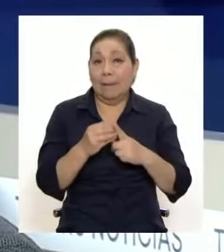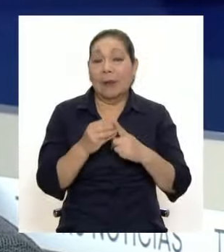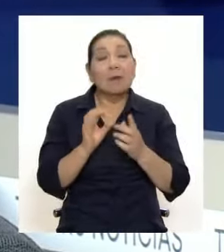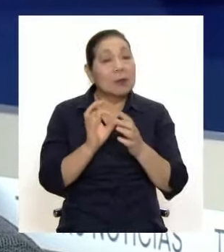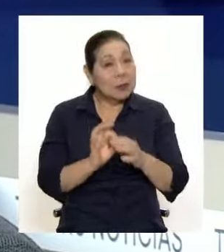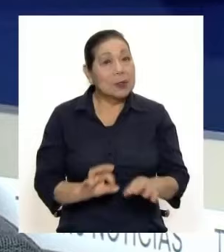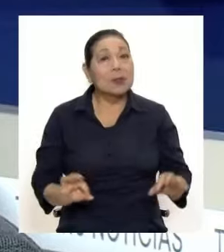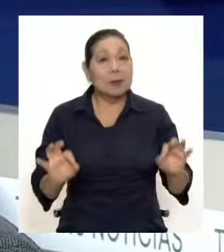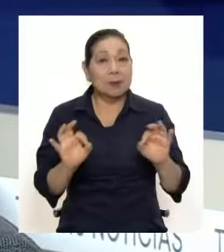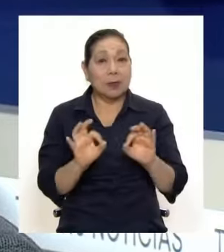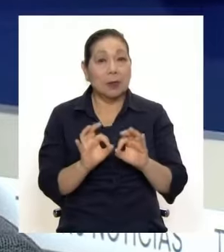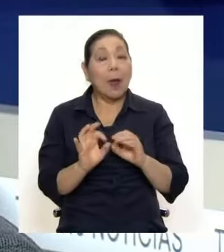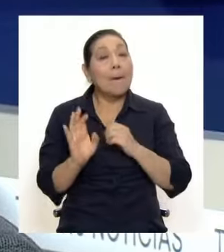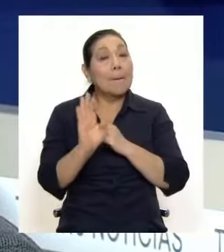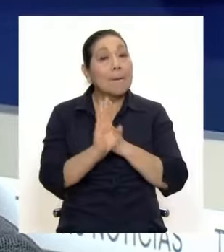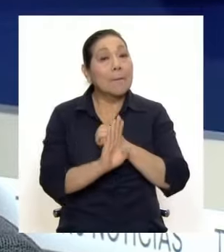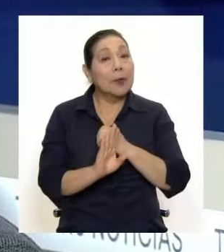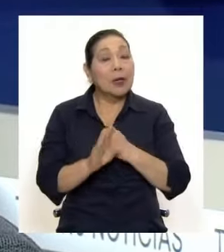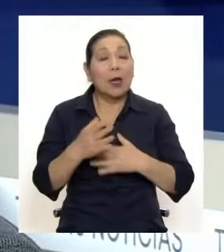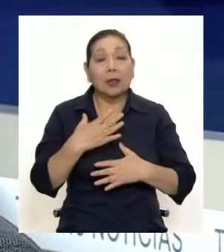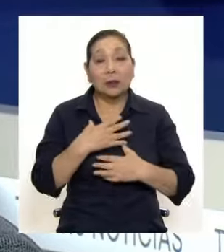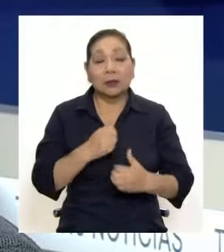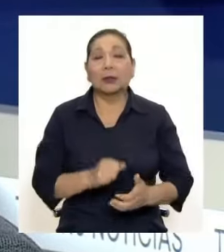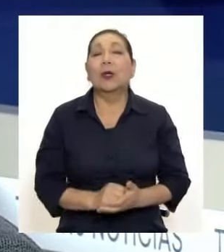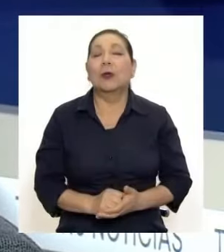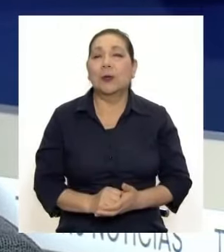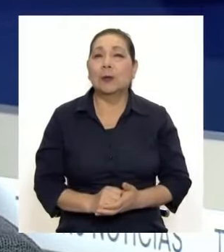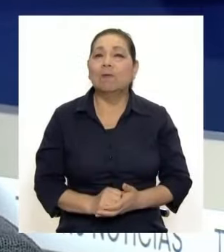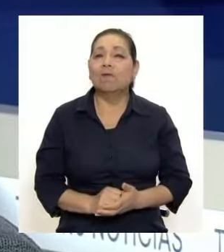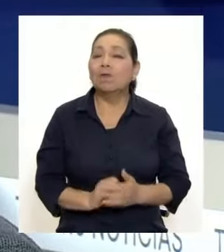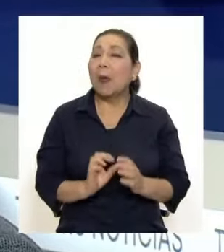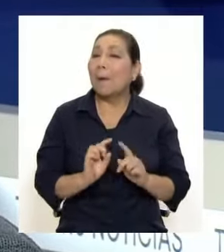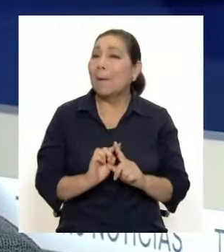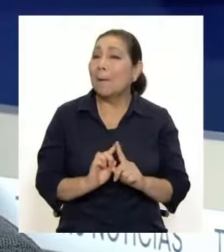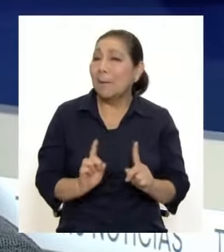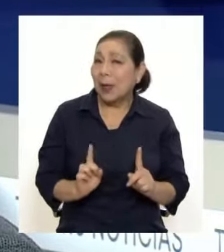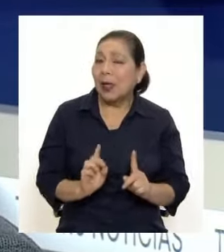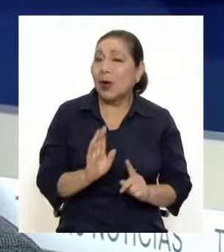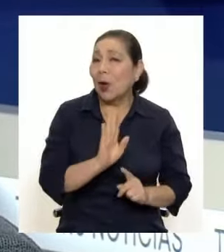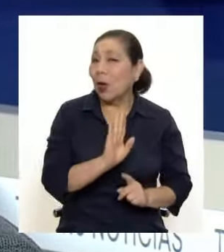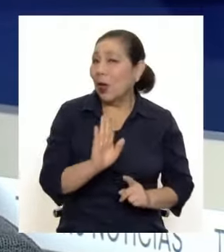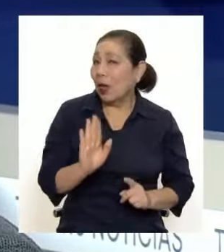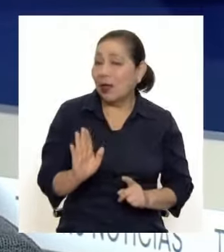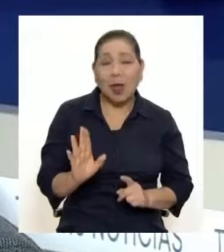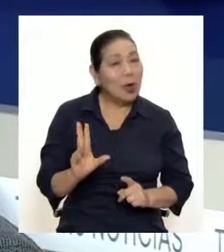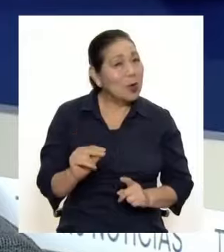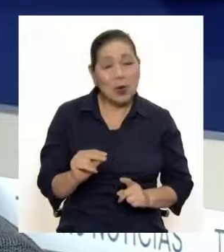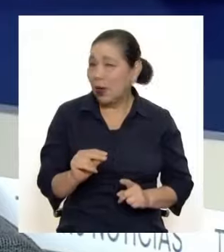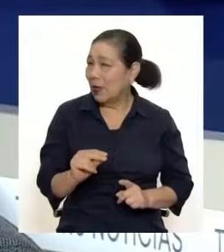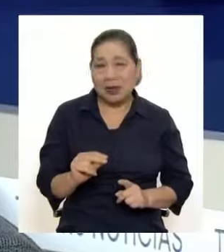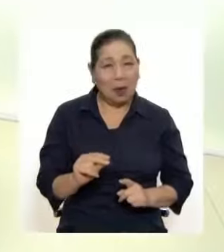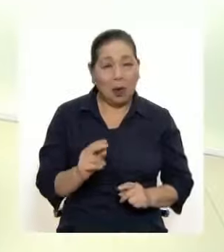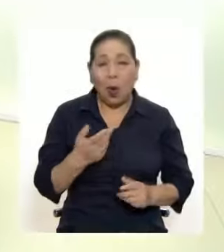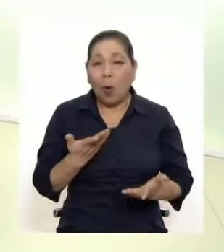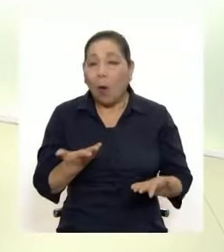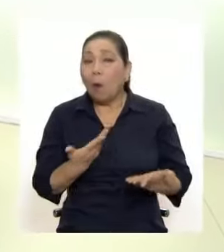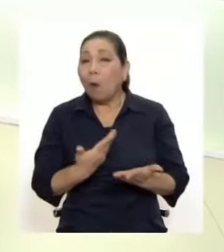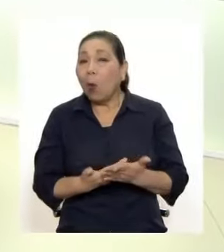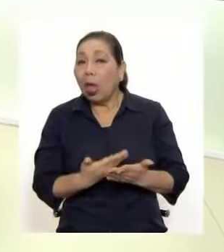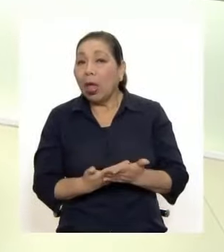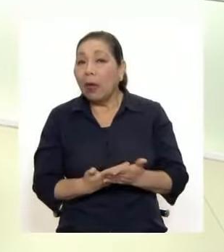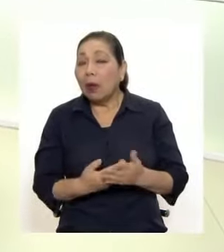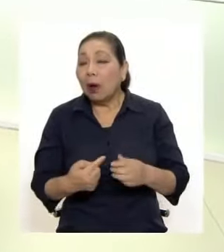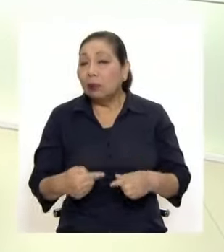prioritario que es la protección de la salud pública no sin embargo ello no impide que nosotros promovamos